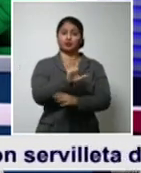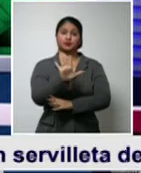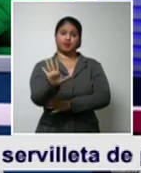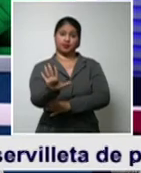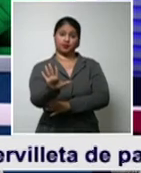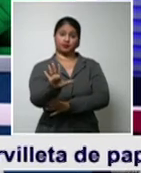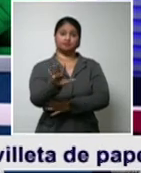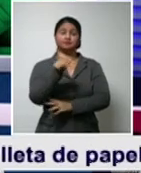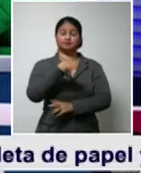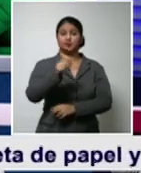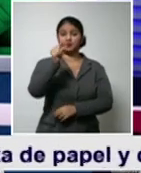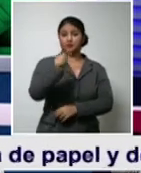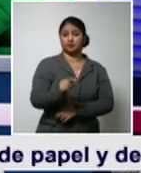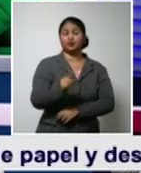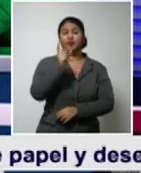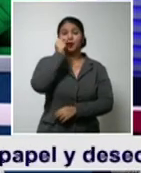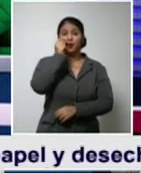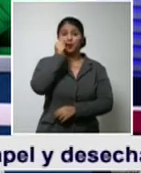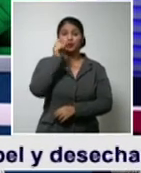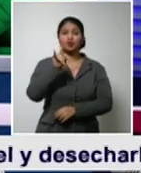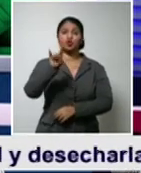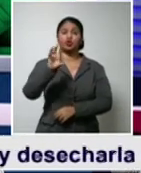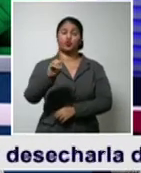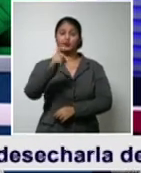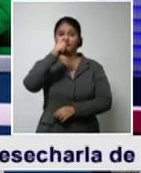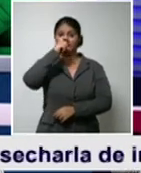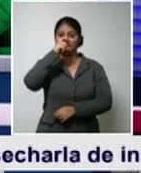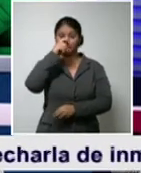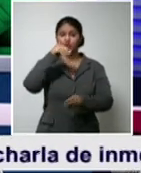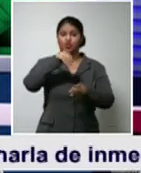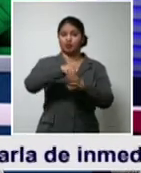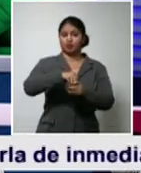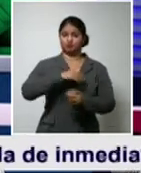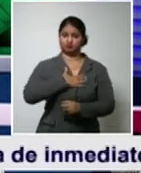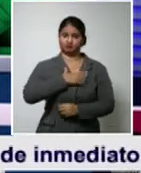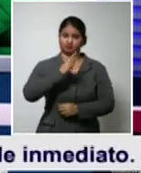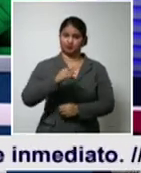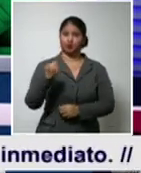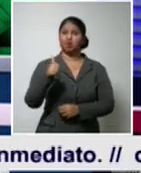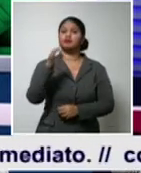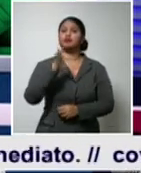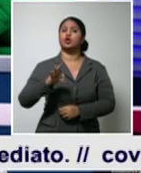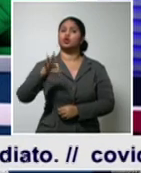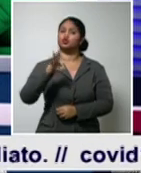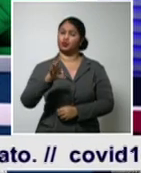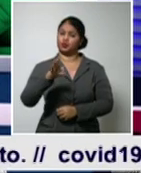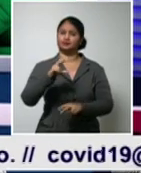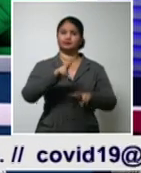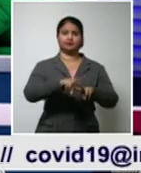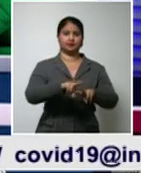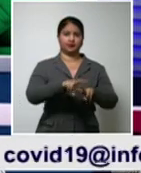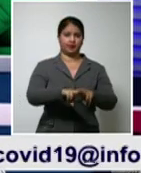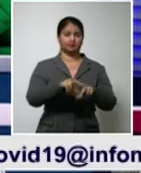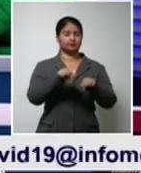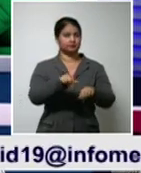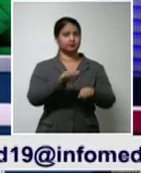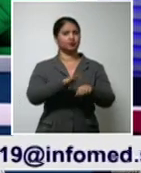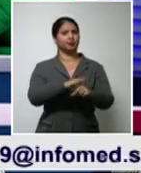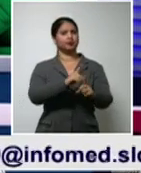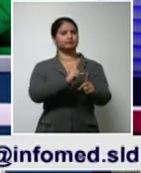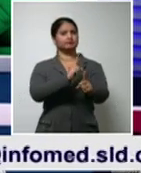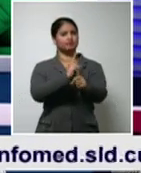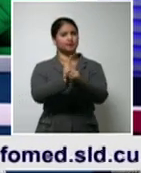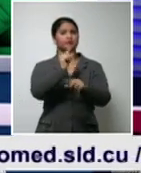90 años de edad, del municipio 10 de octubre, aquí en La Habana, contacto de un caso confirmado